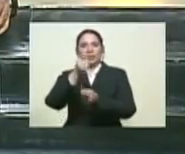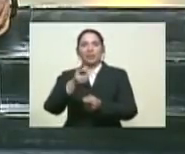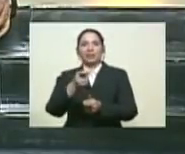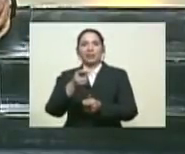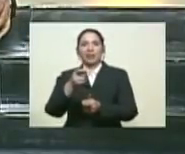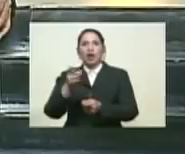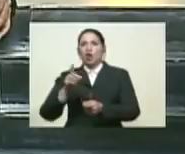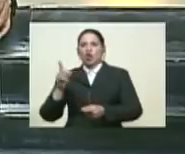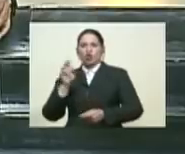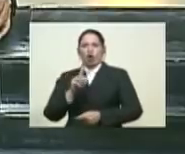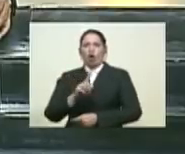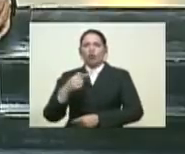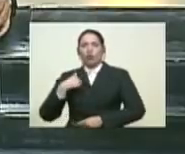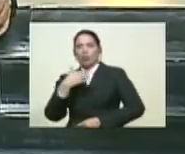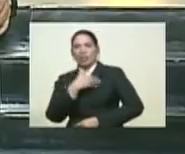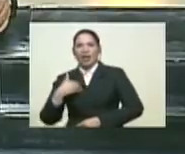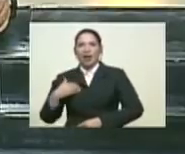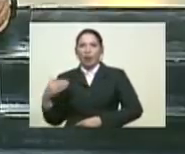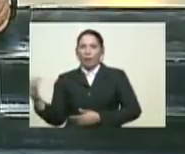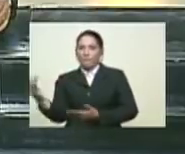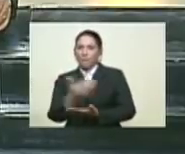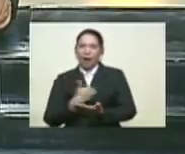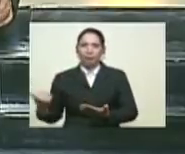este visitante metiendo un poco de casquillo, pues.